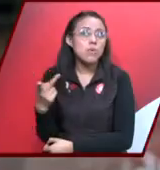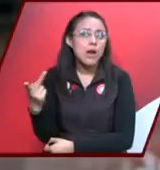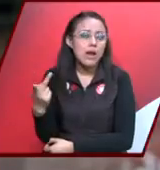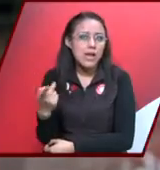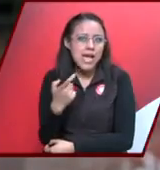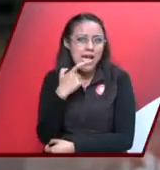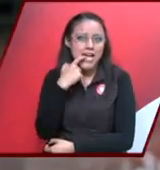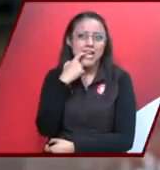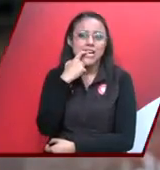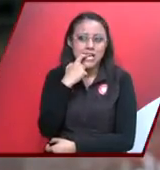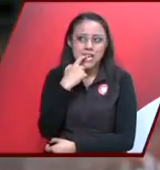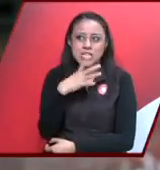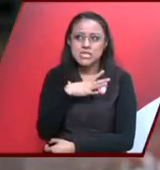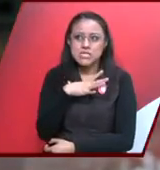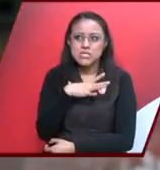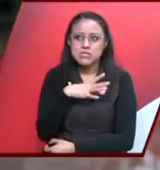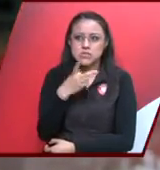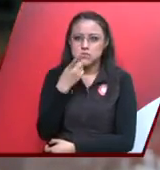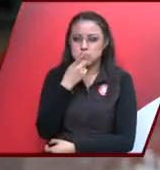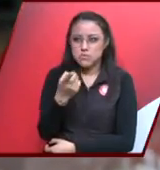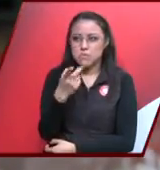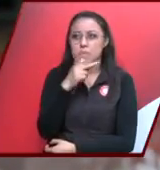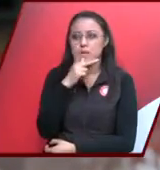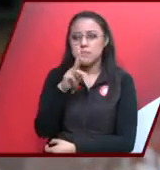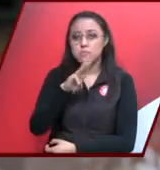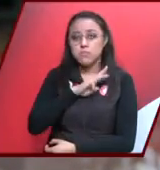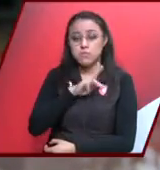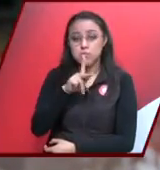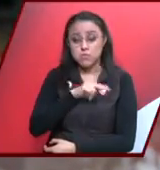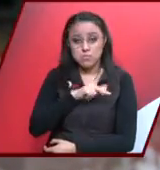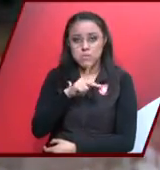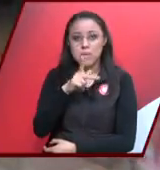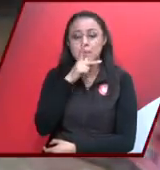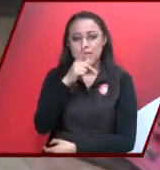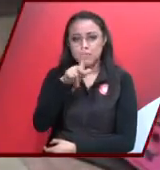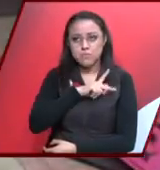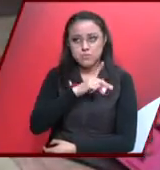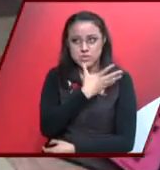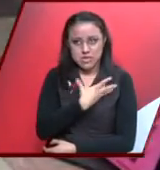10 años tuve a mi pareja, el papá de mis hijos, se llama José Antonio Yáñez Jácome.